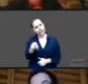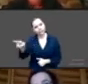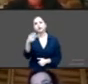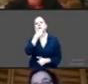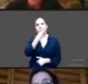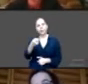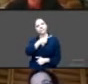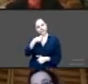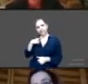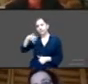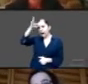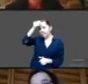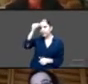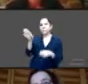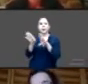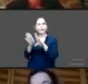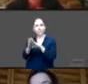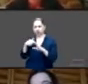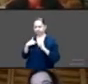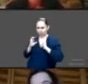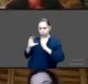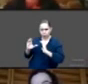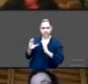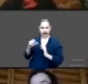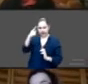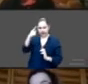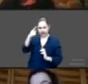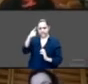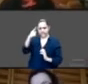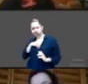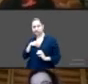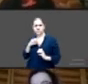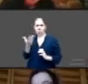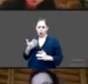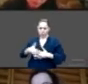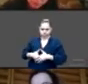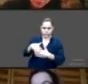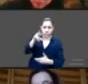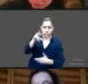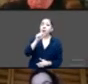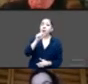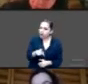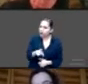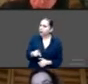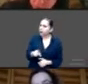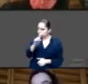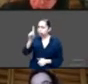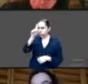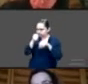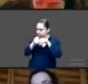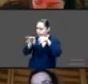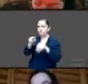anticonceptivo hasta el trabajo de cuidados y crianza de los hijos. Son los aspectos que tenemos, entre otras muchas cosas, que